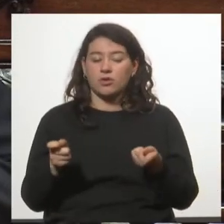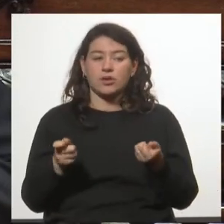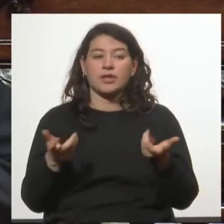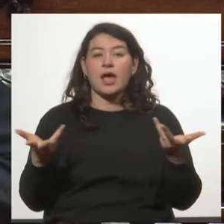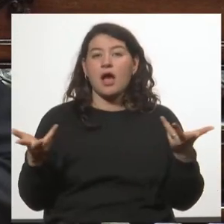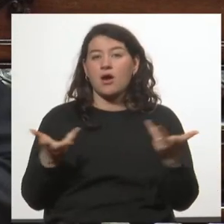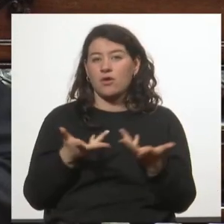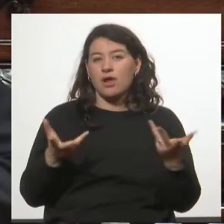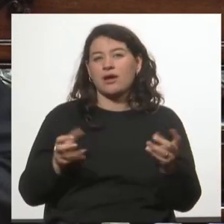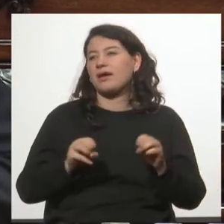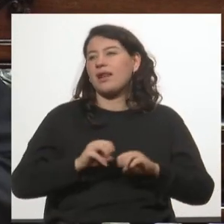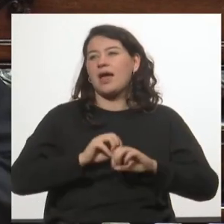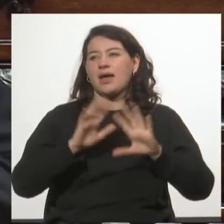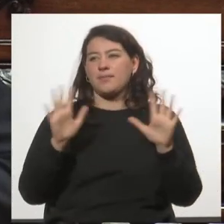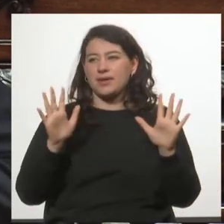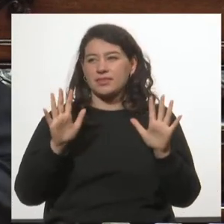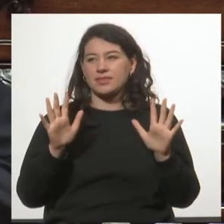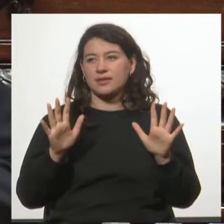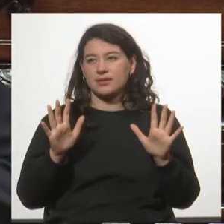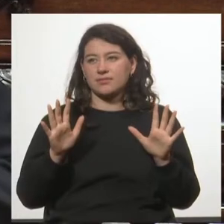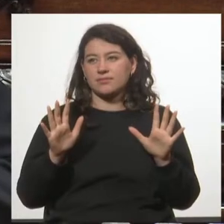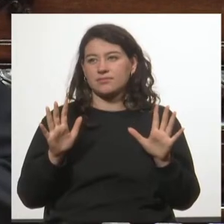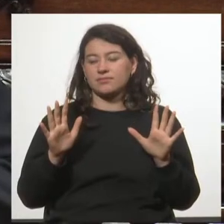claramente aquí